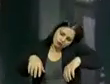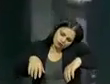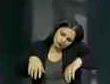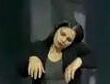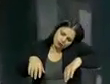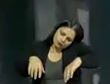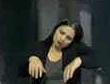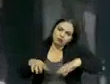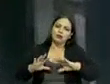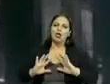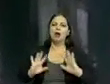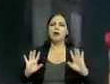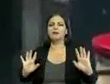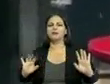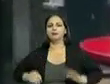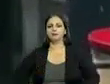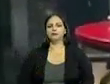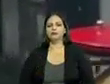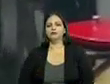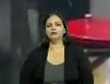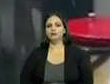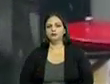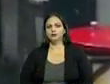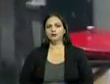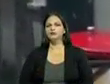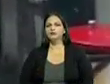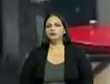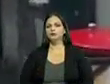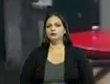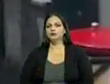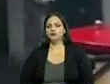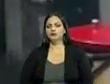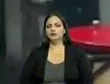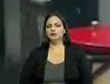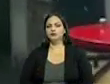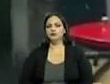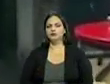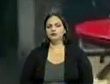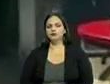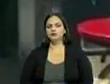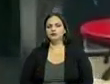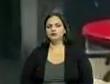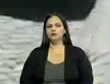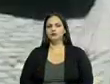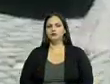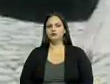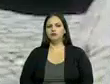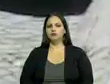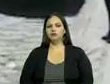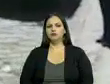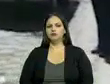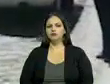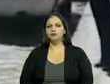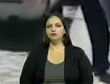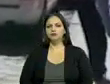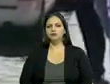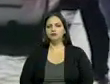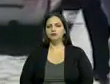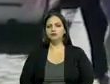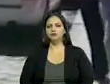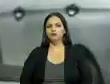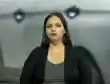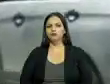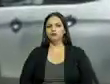sin excoriaciones, asimismo con livideces no modificables. Sí. Informó desde la ciudad de Cuenca, Francisco